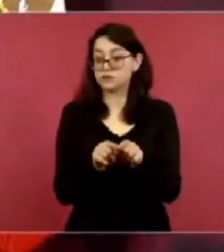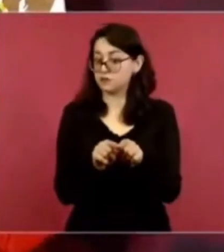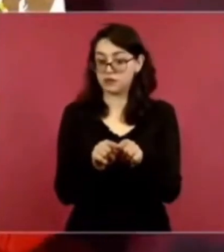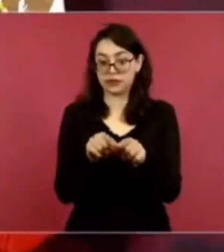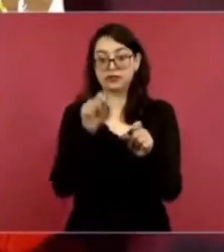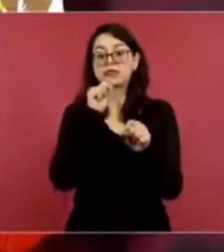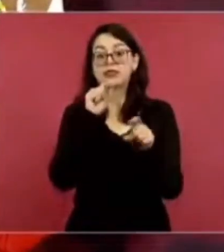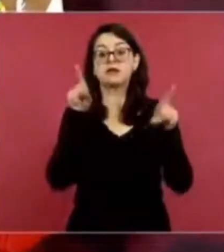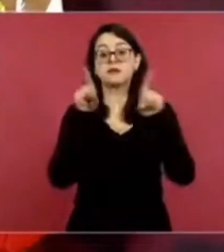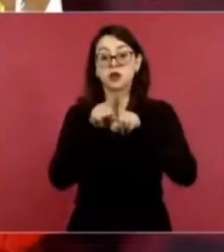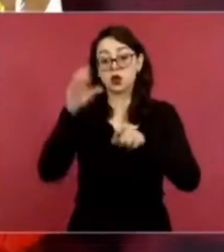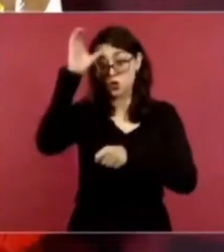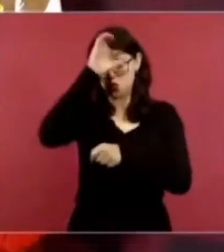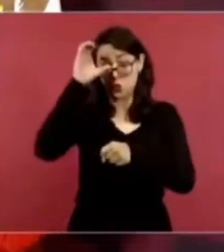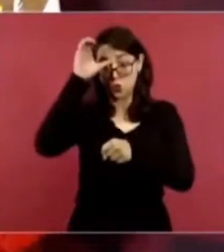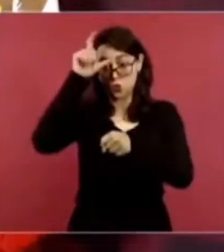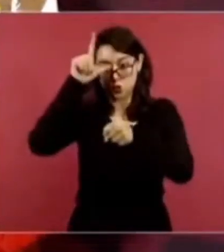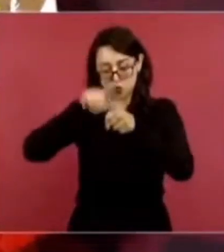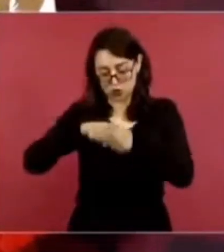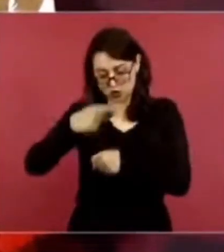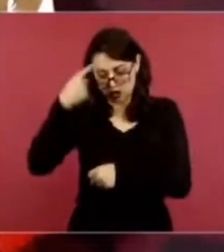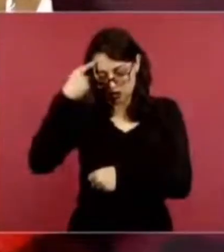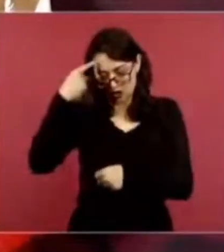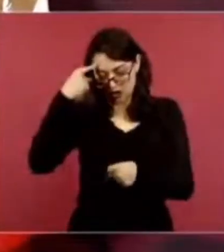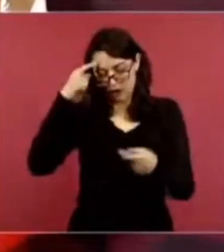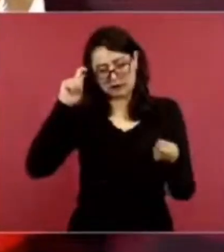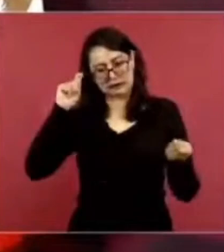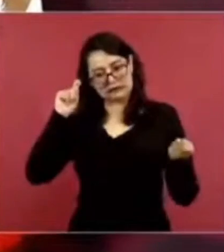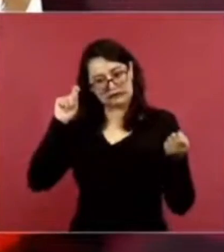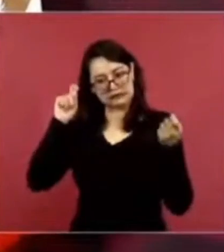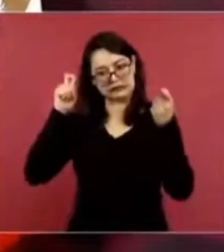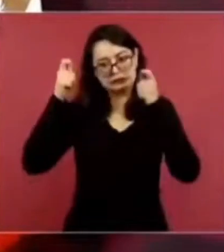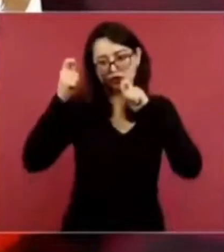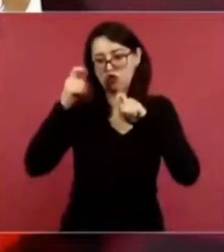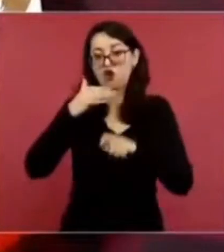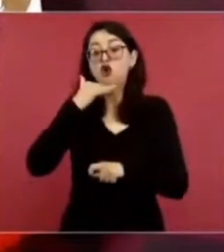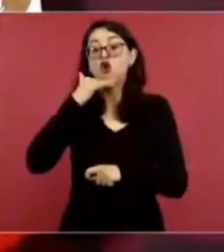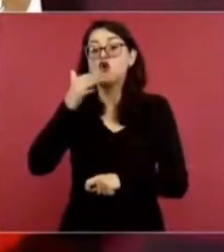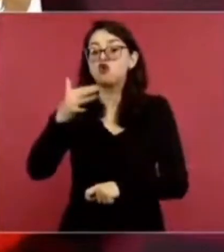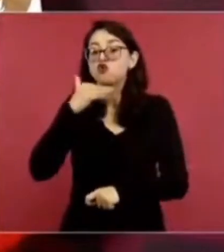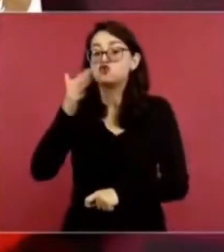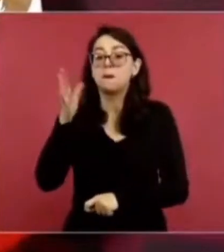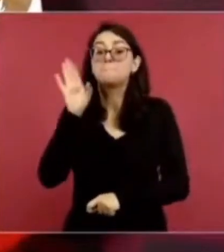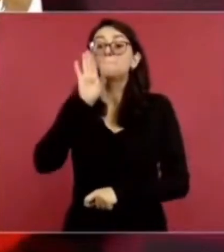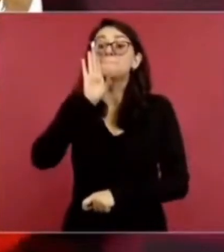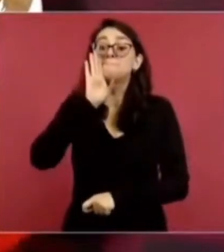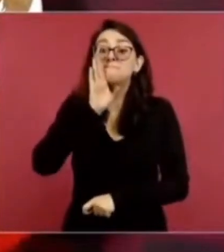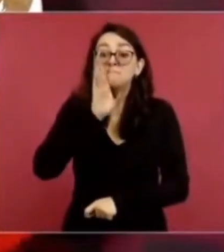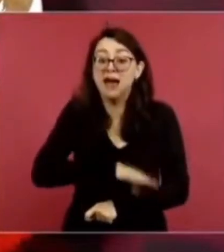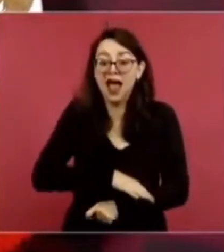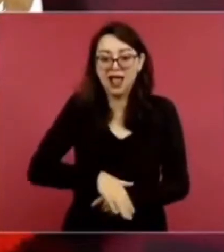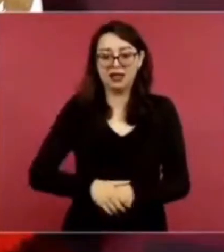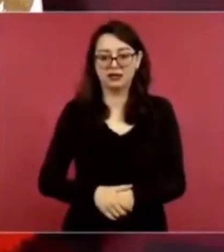estigmatizar la corrupción, que no se piense que eso es normal,